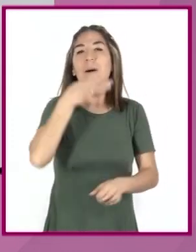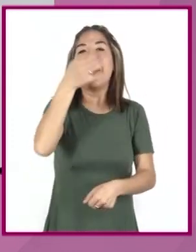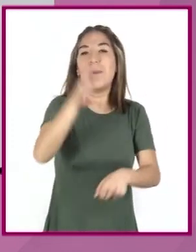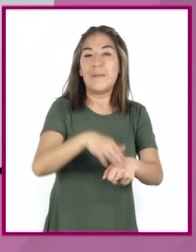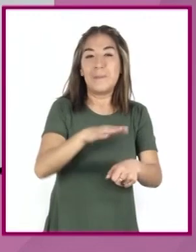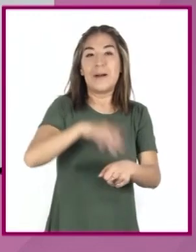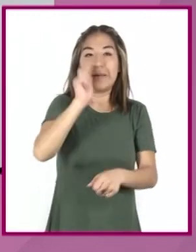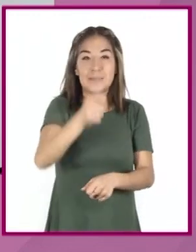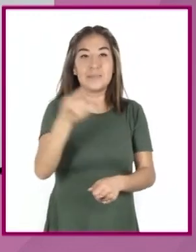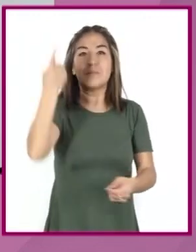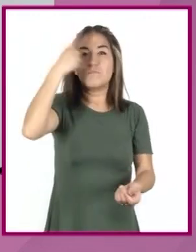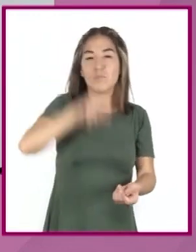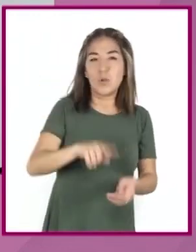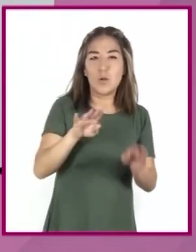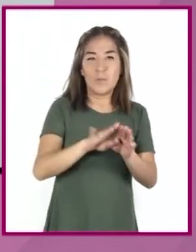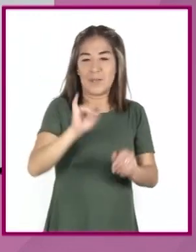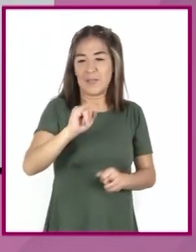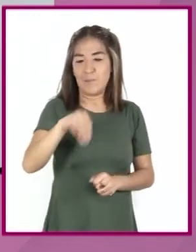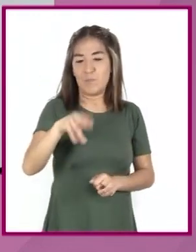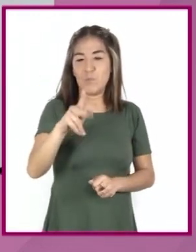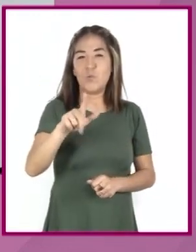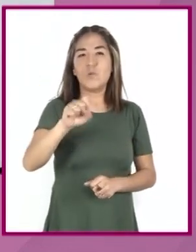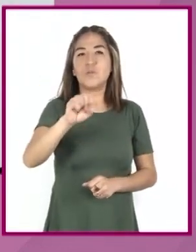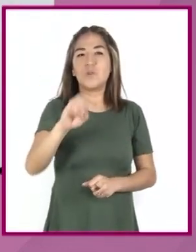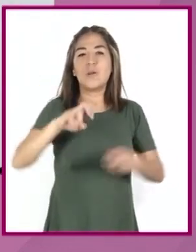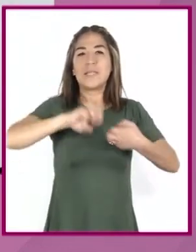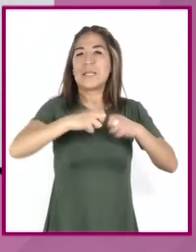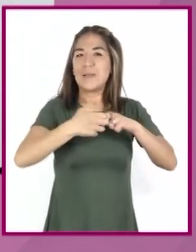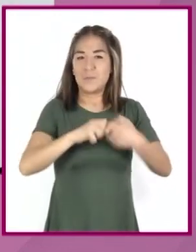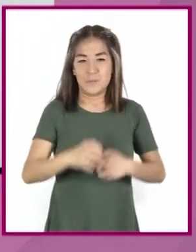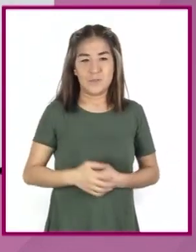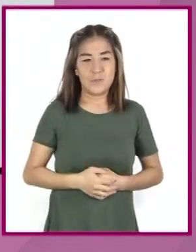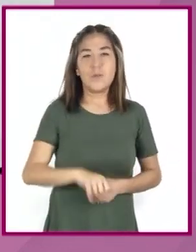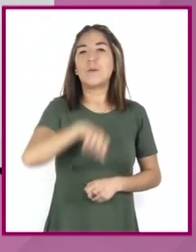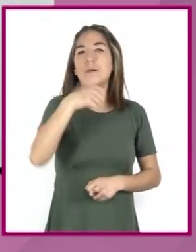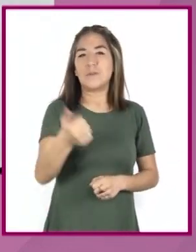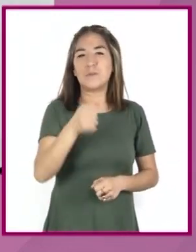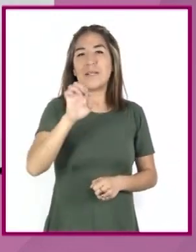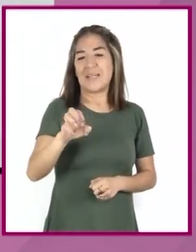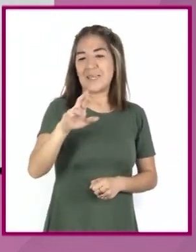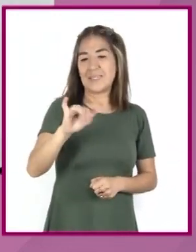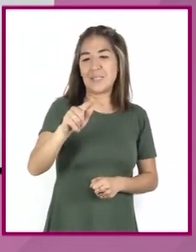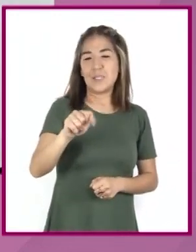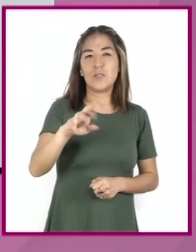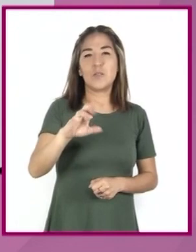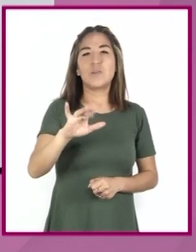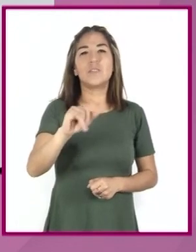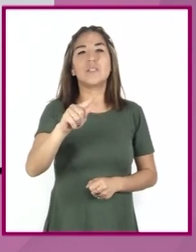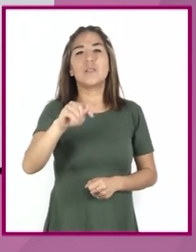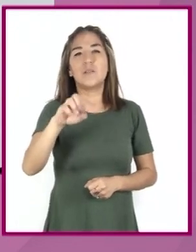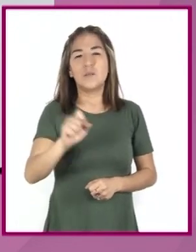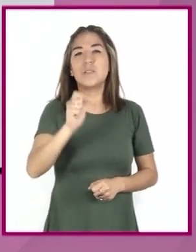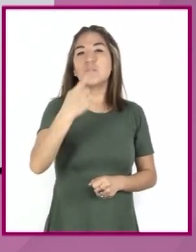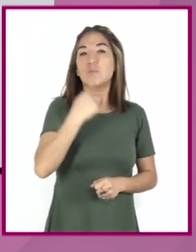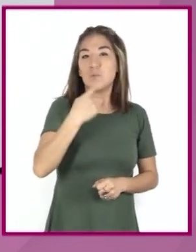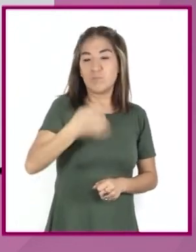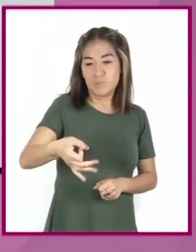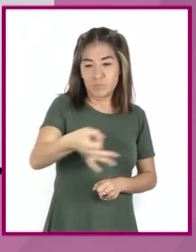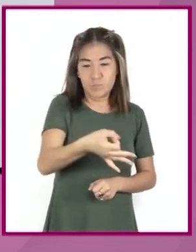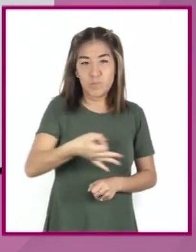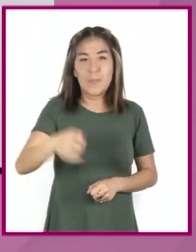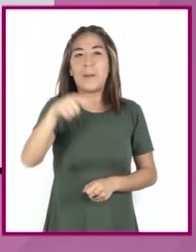eléctricas denominadas impulsos nerviosos. Los eritrocitos son los que contienen